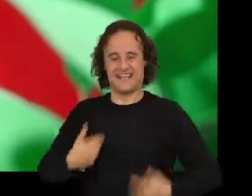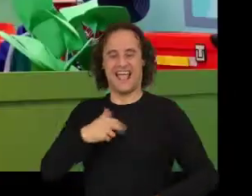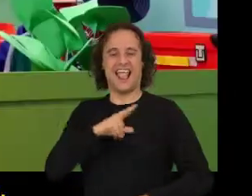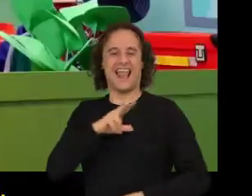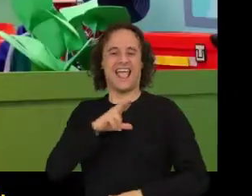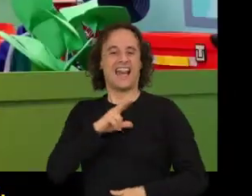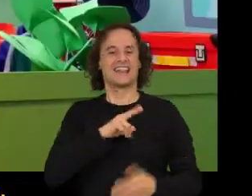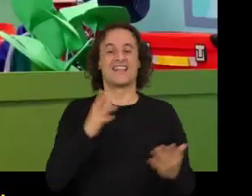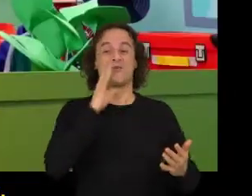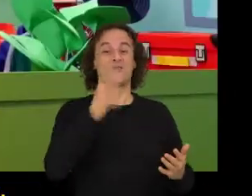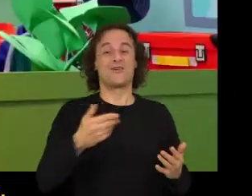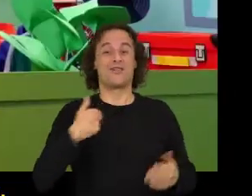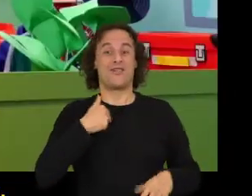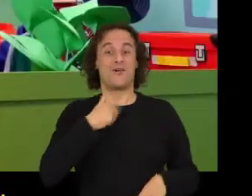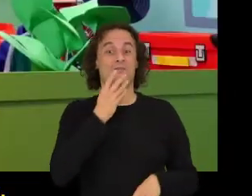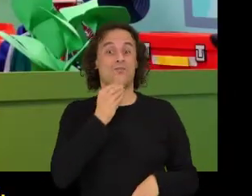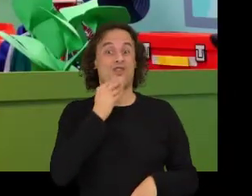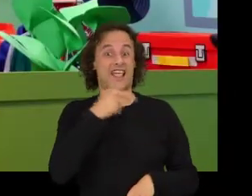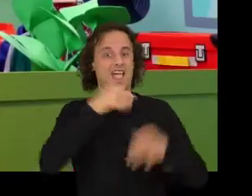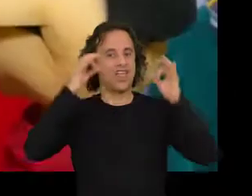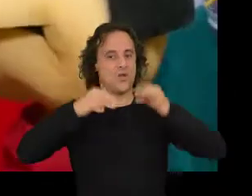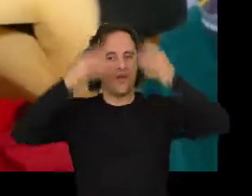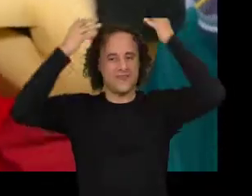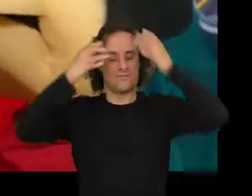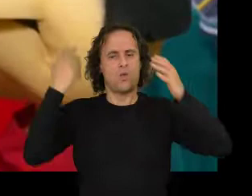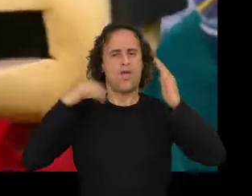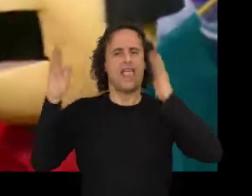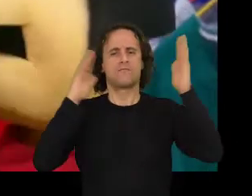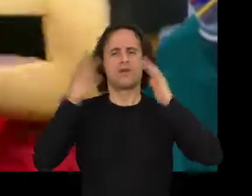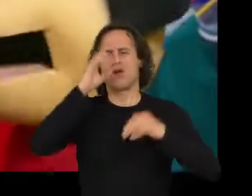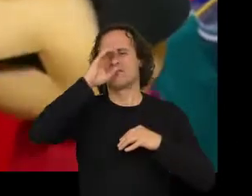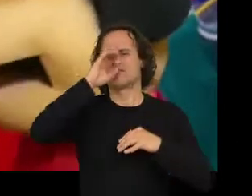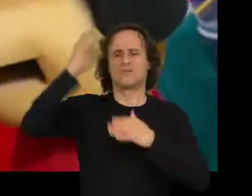estou. Murguía levaba sombreiro de copa como os señores antigos.